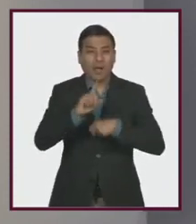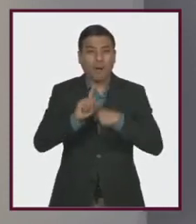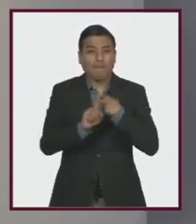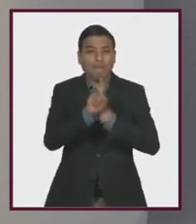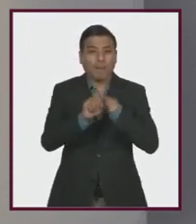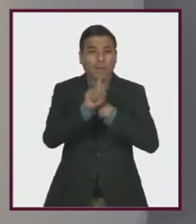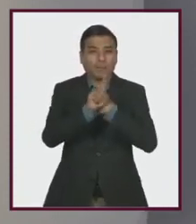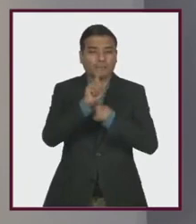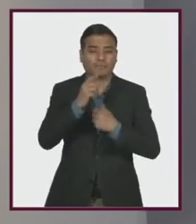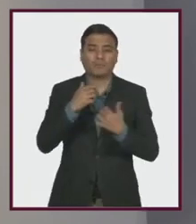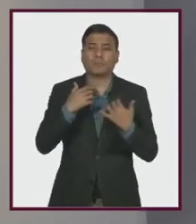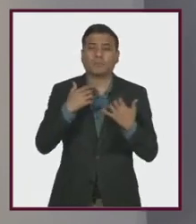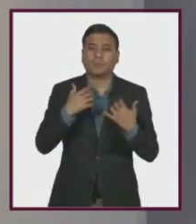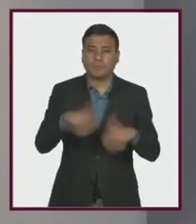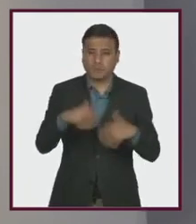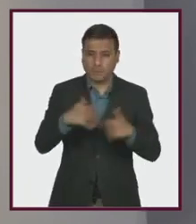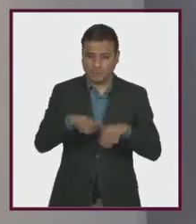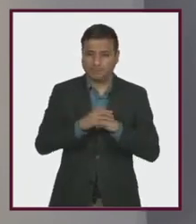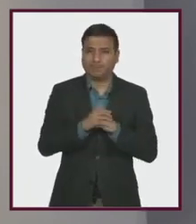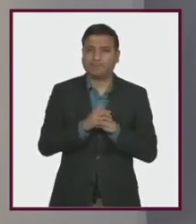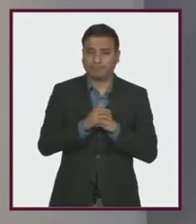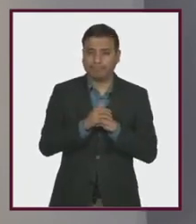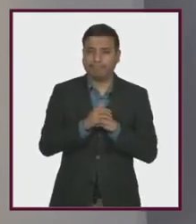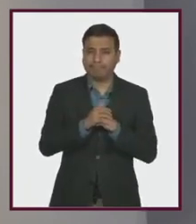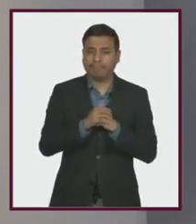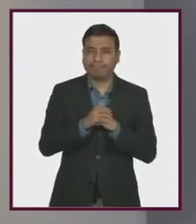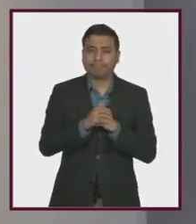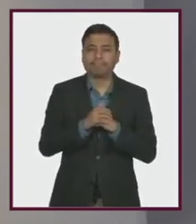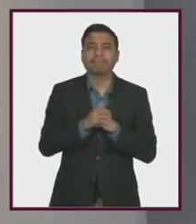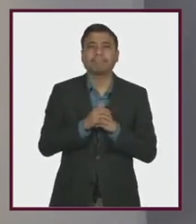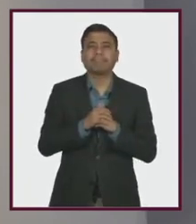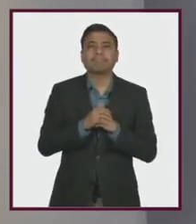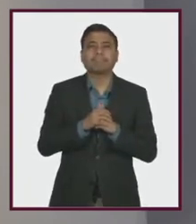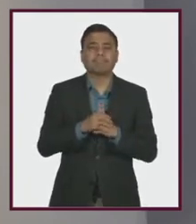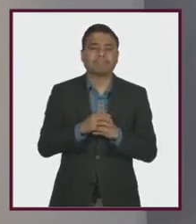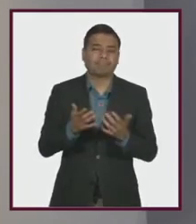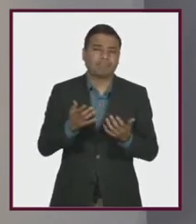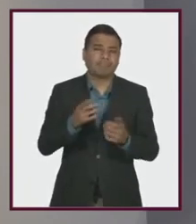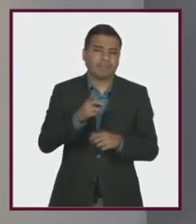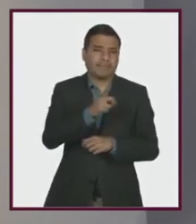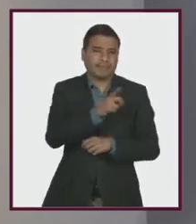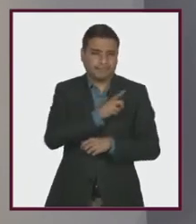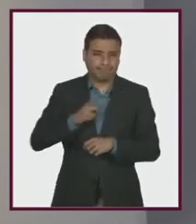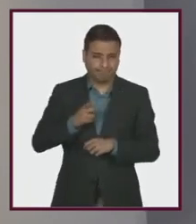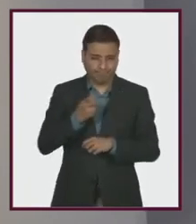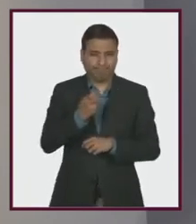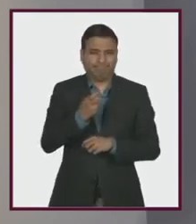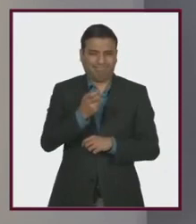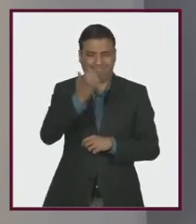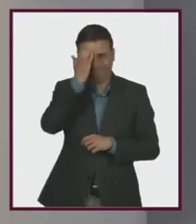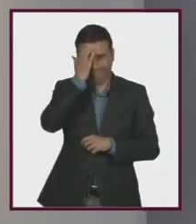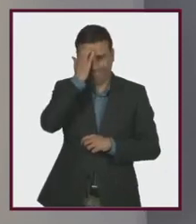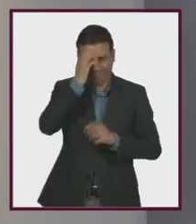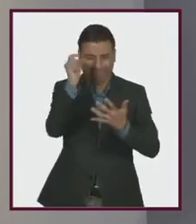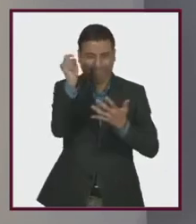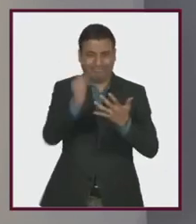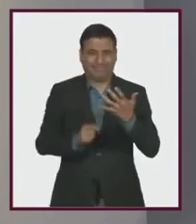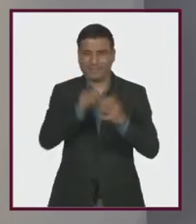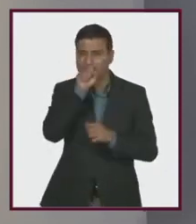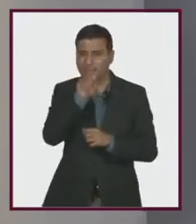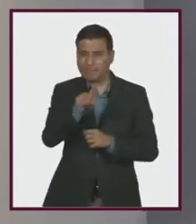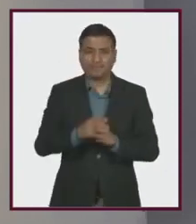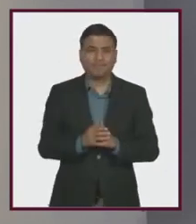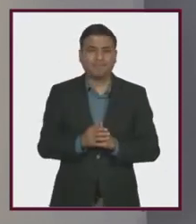consuma. Entonces hay que abordarlo desde todos estos fenómenos y reconocer lo que mencionamos muchas